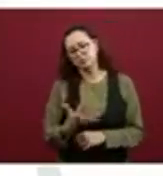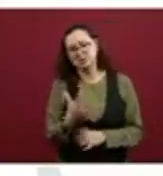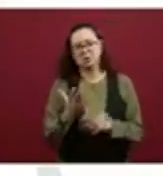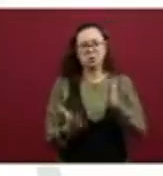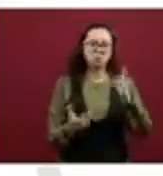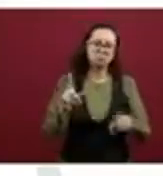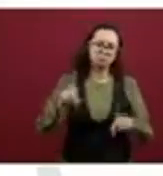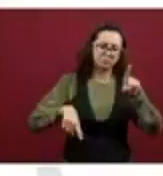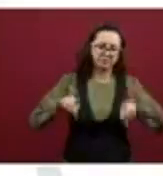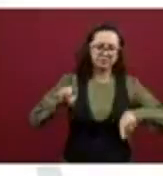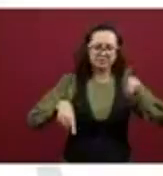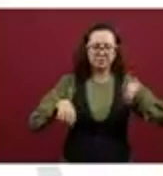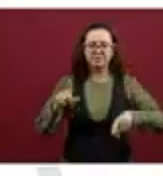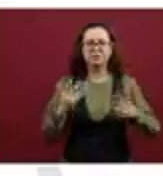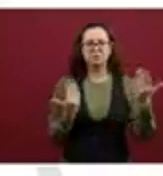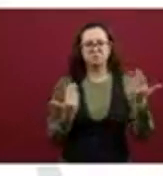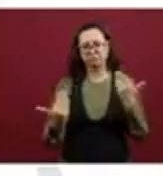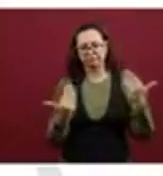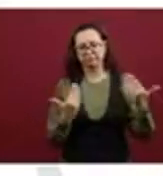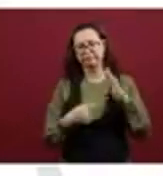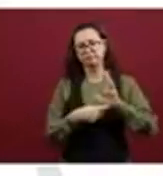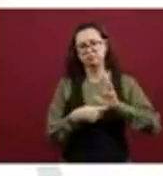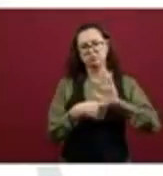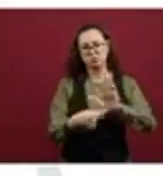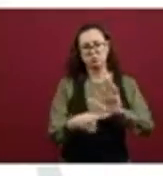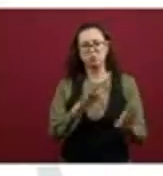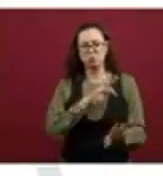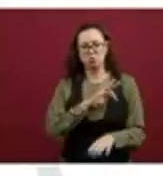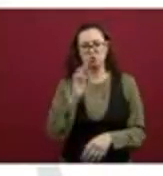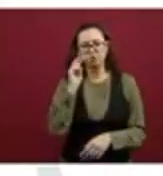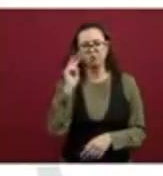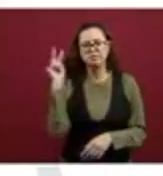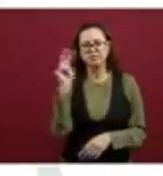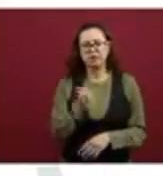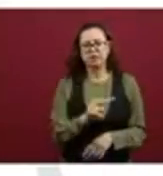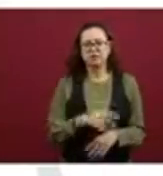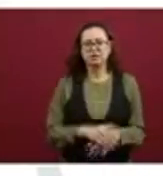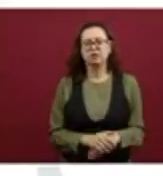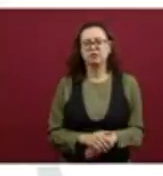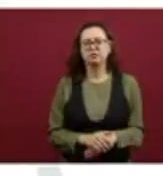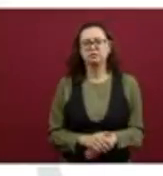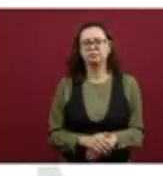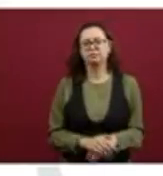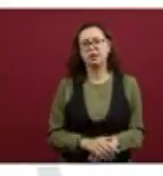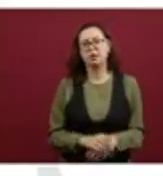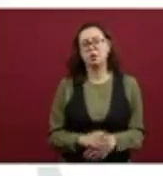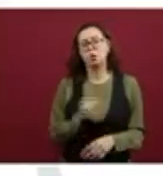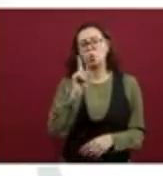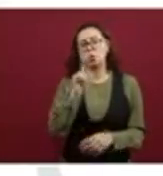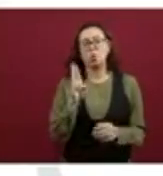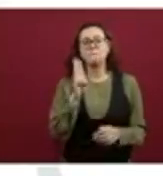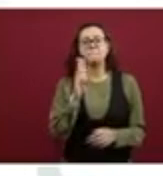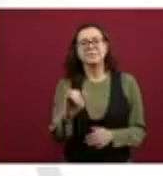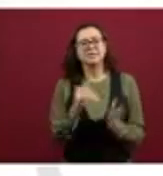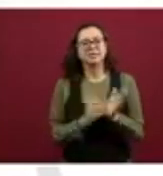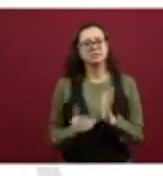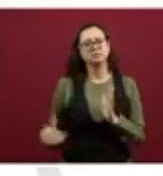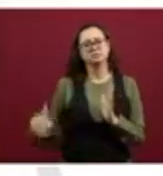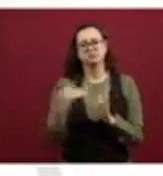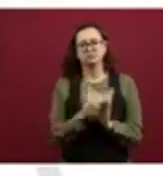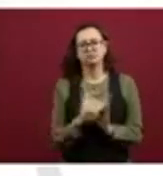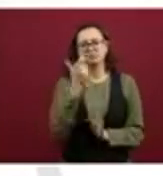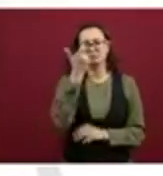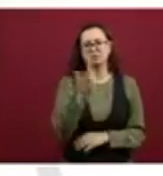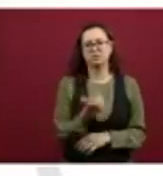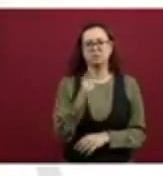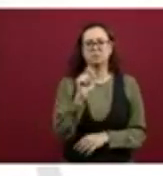y aquí está la diferencia. De hecho, llegamos al primer billón de pesos el 23 de abril, ya descontando